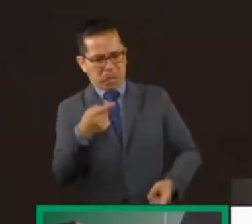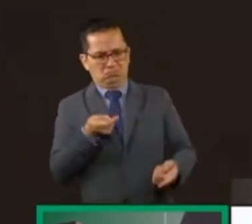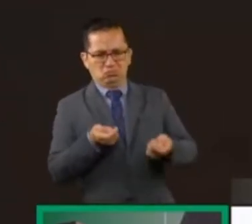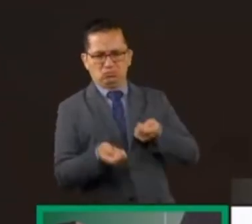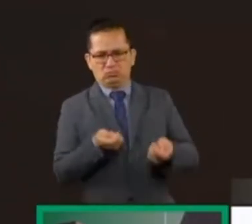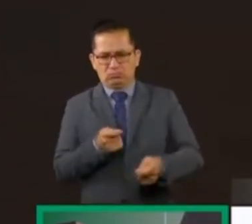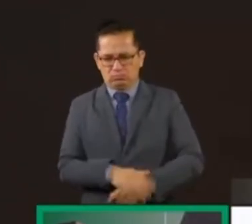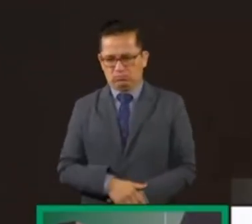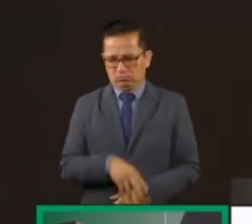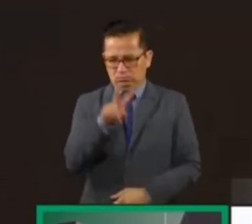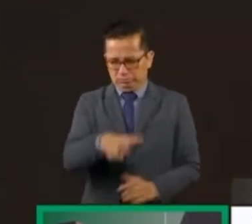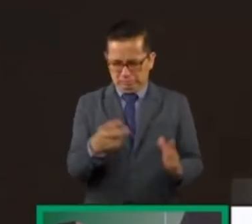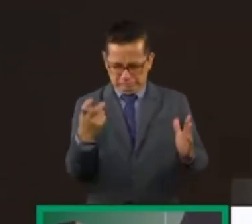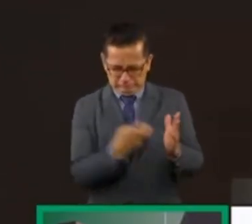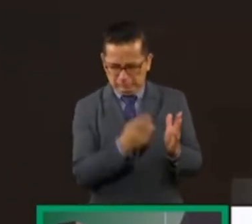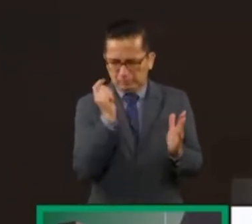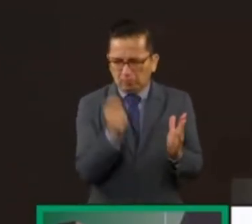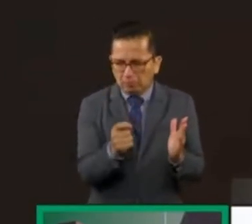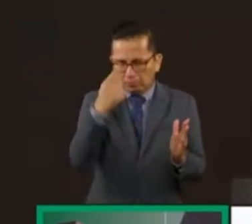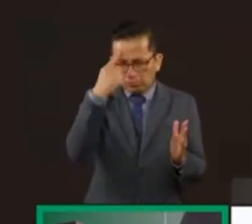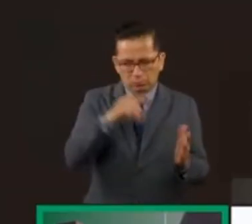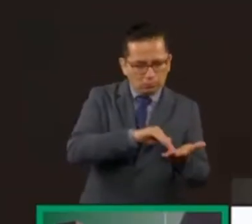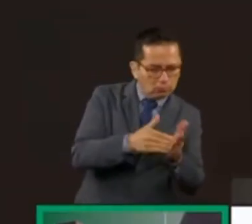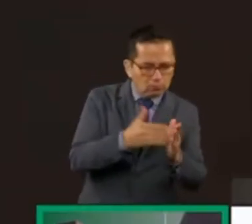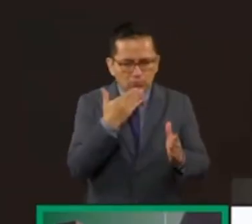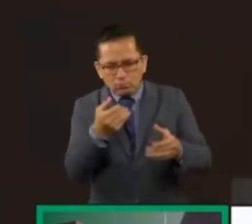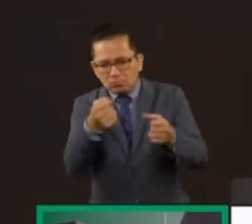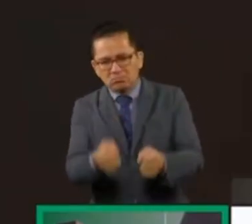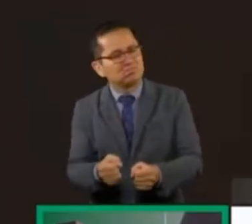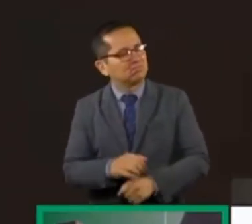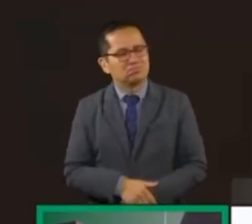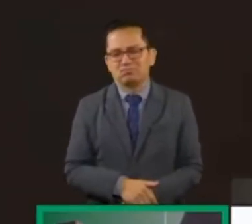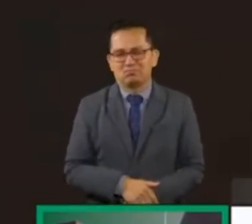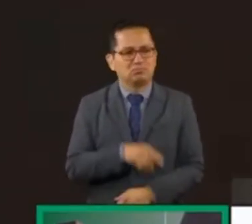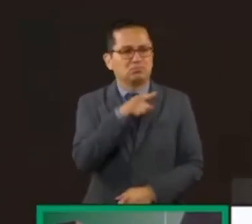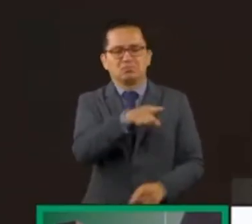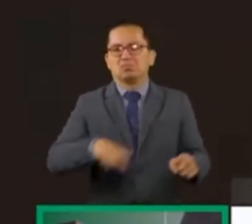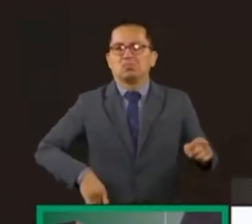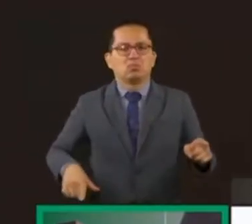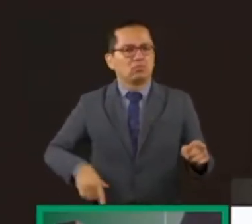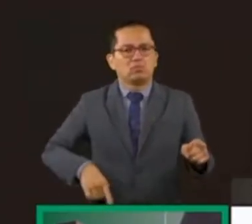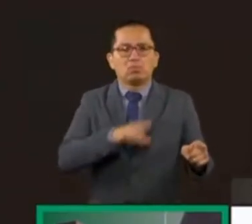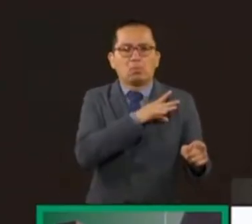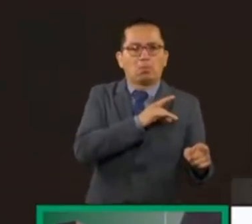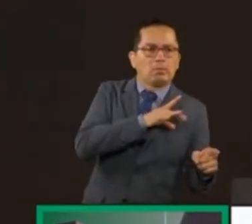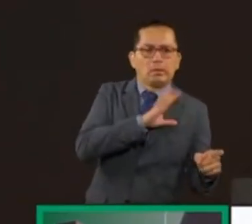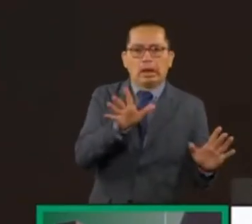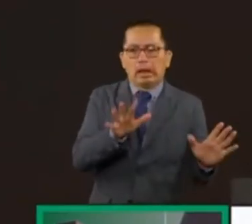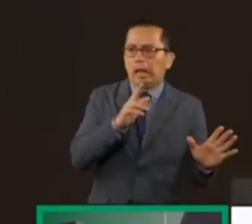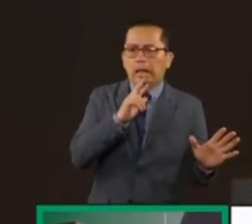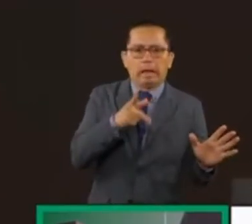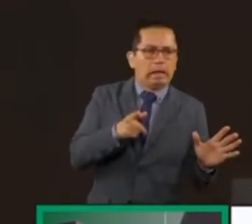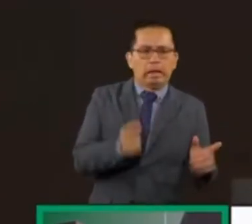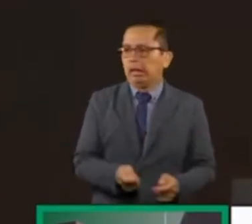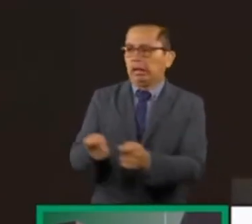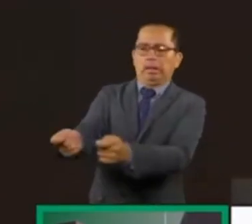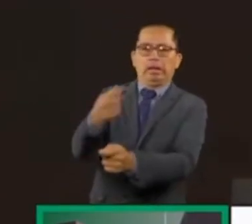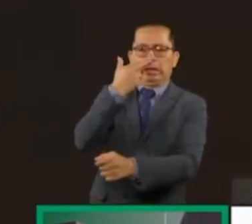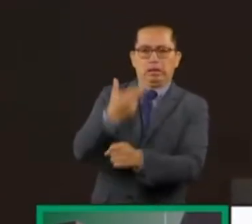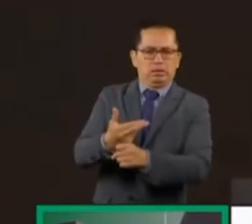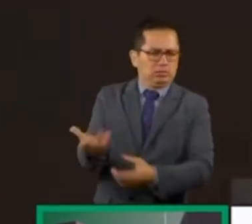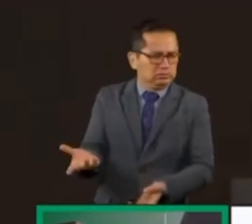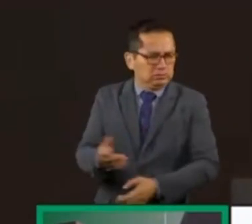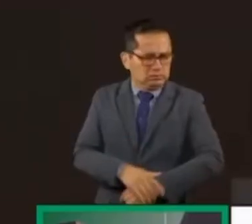es una claudicación del poder civil frente al miedo. Y se los digo con el corazón en la mano, militarizar no